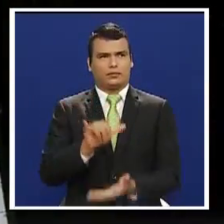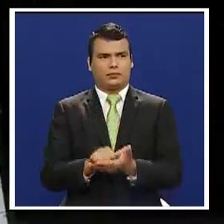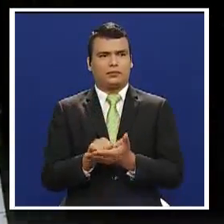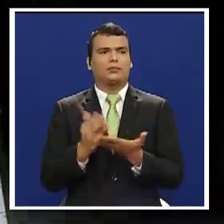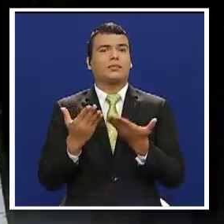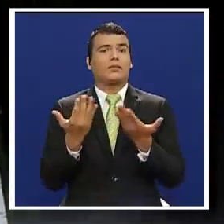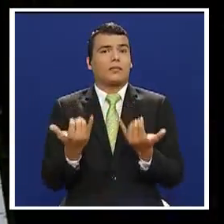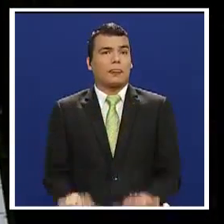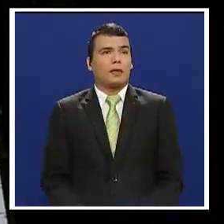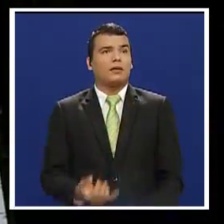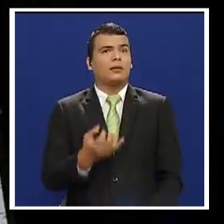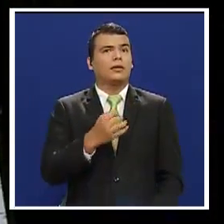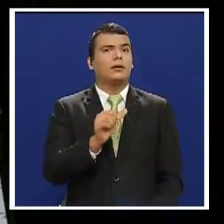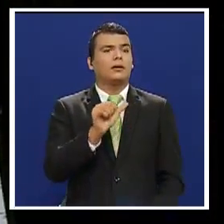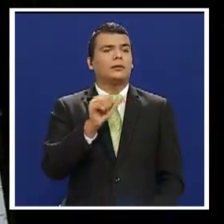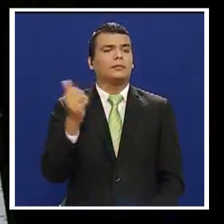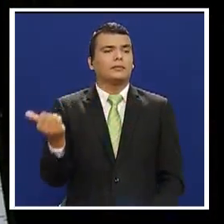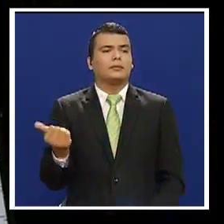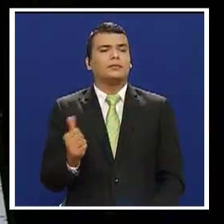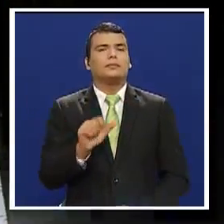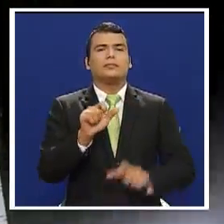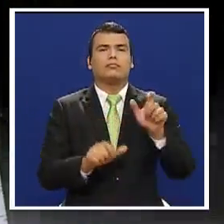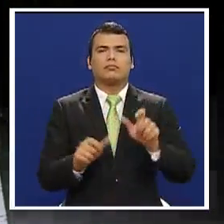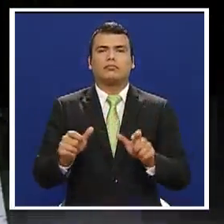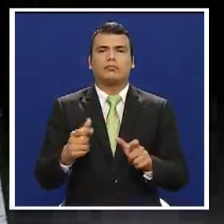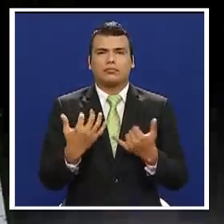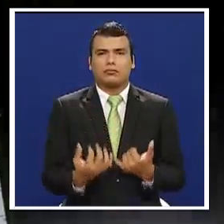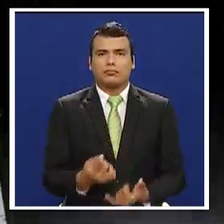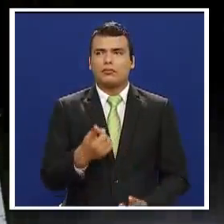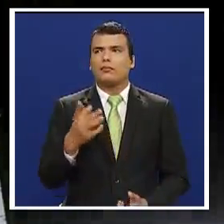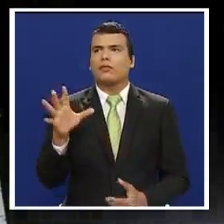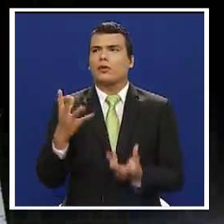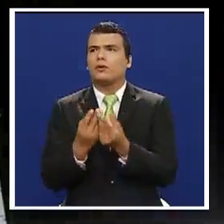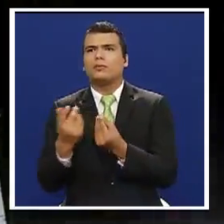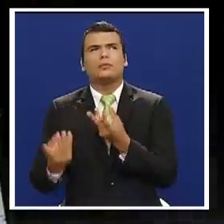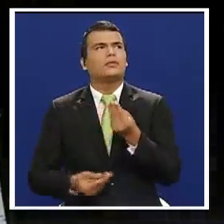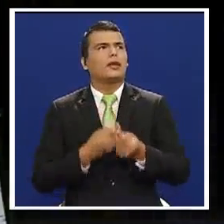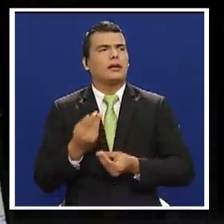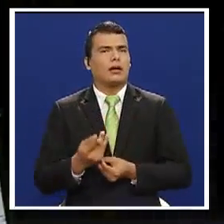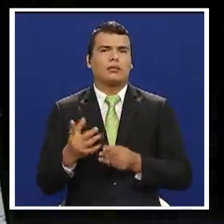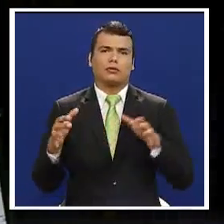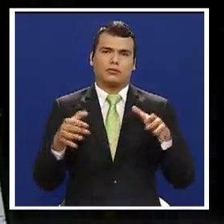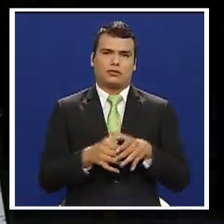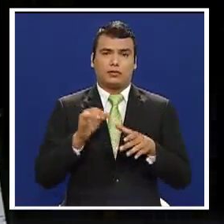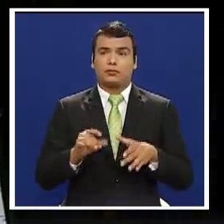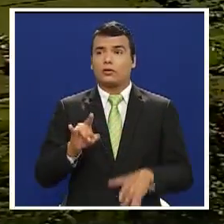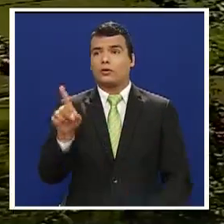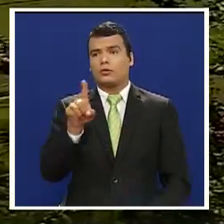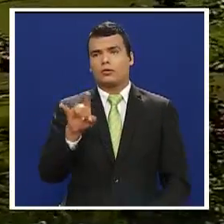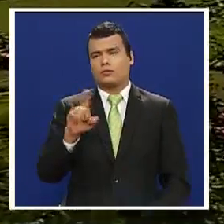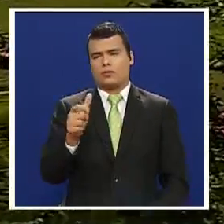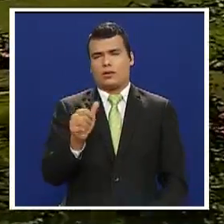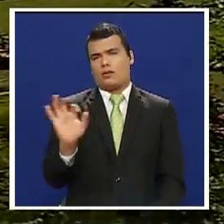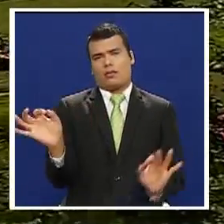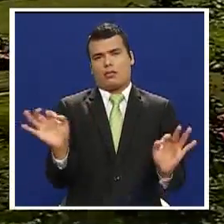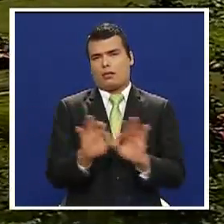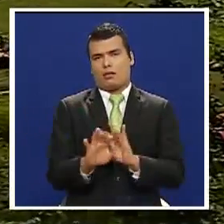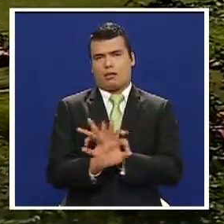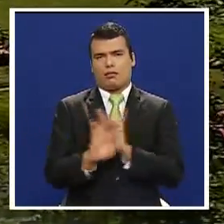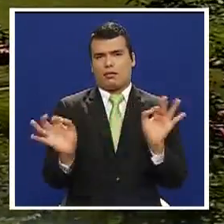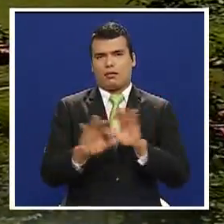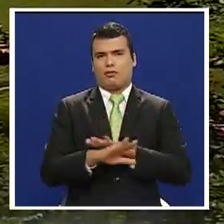el municipio de La Unión, que es un municipio relativamente pequeño, de 40.000, 50.000 habitantes, marca una tendencia muy alta. En